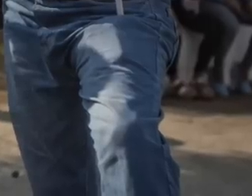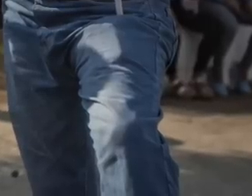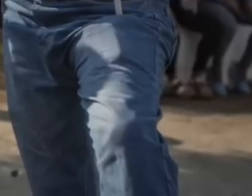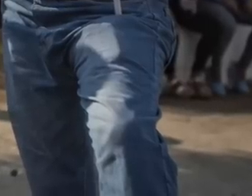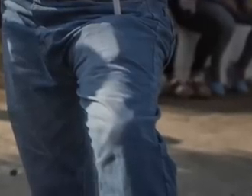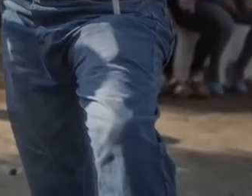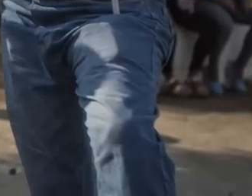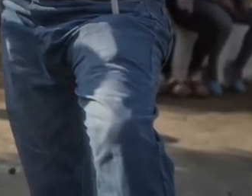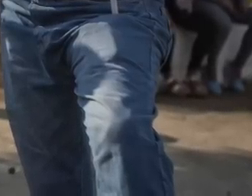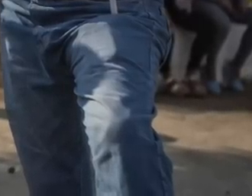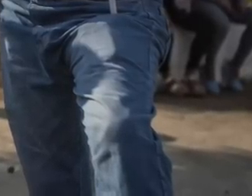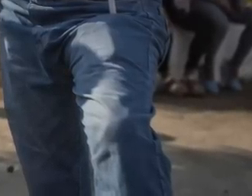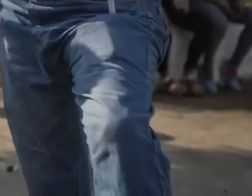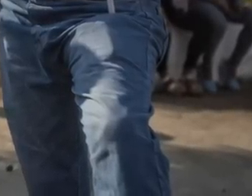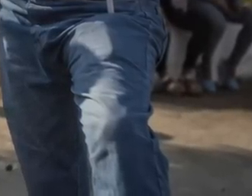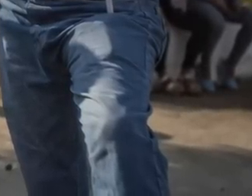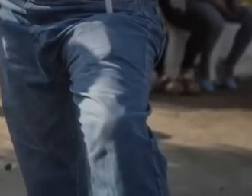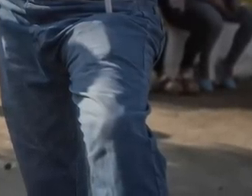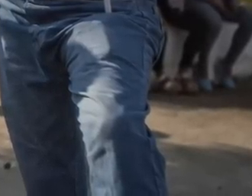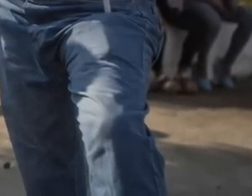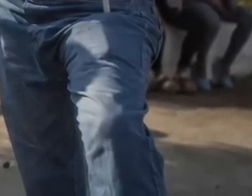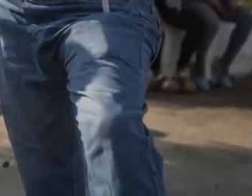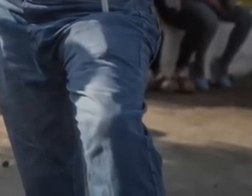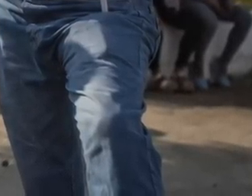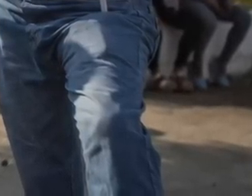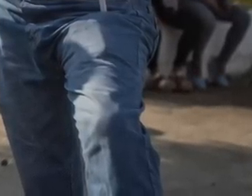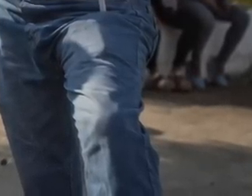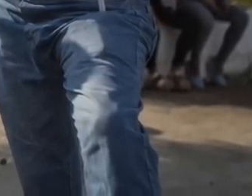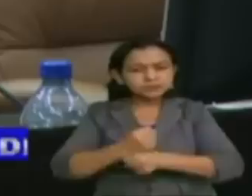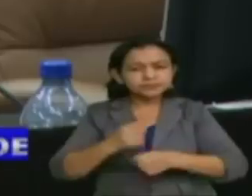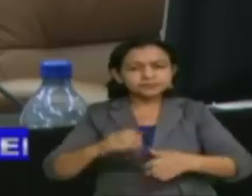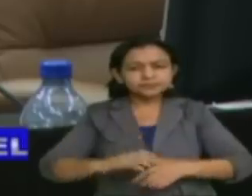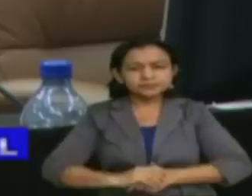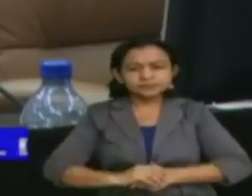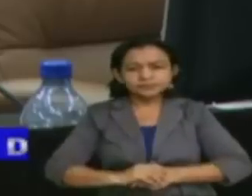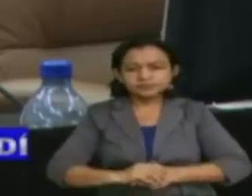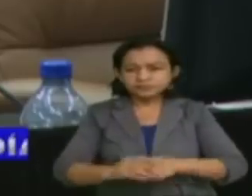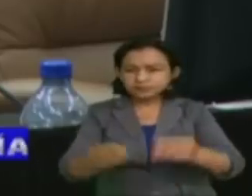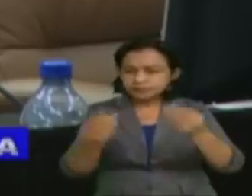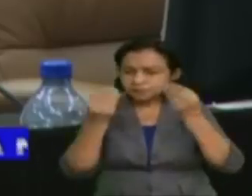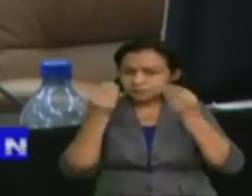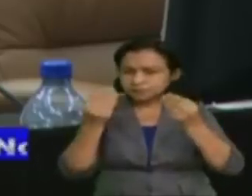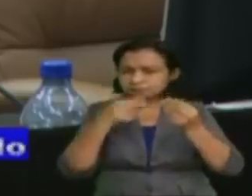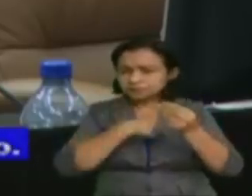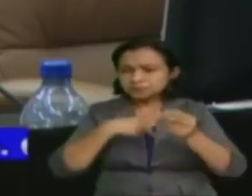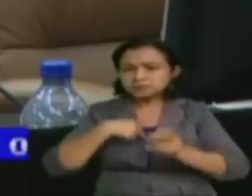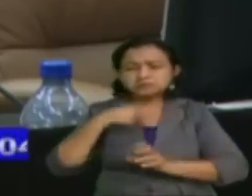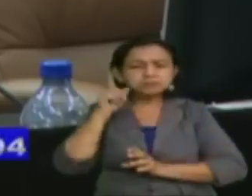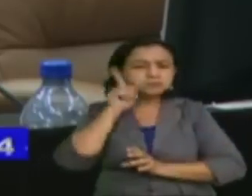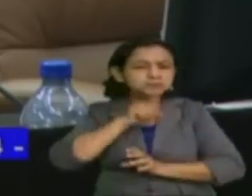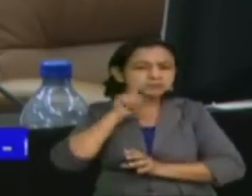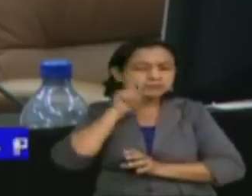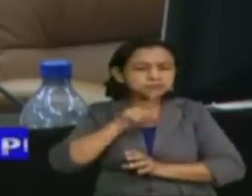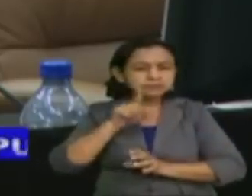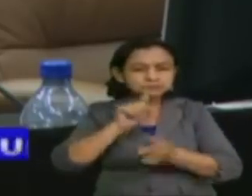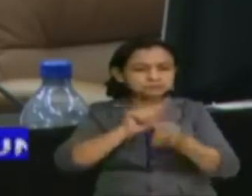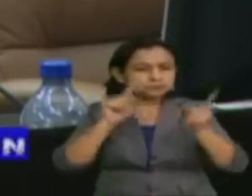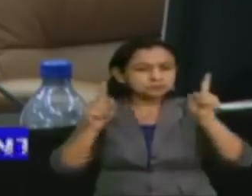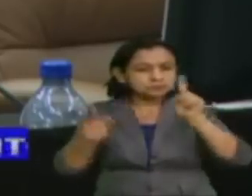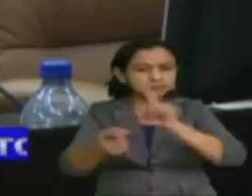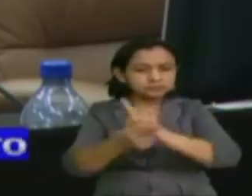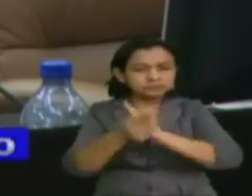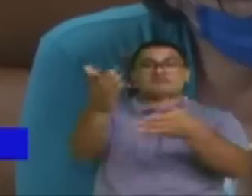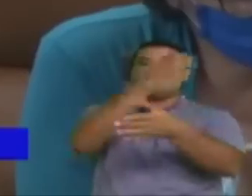mientras el gobierno lo tipifica como delitos en contra de la seguridad del Estado y eleva las amenazas en contra de las libertades de prensa